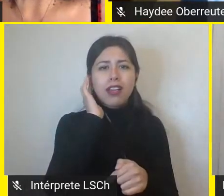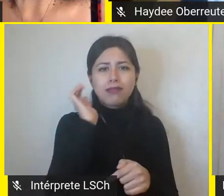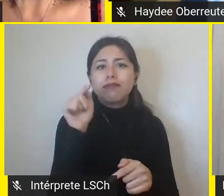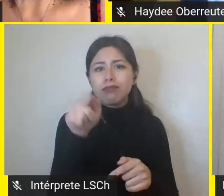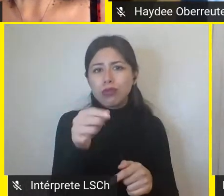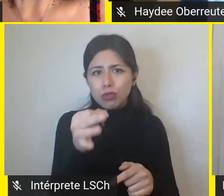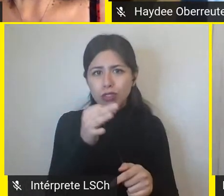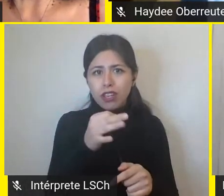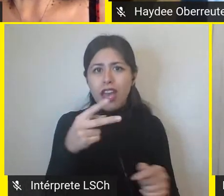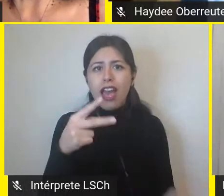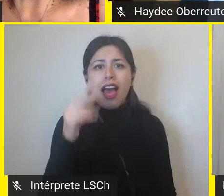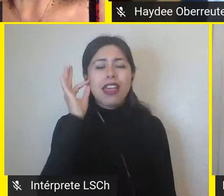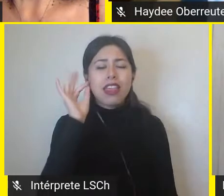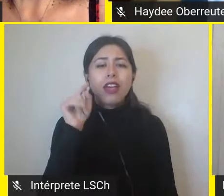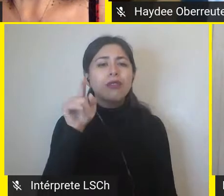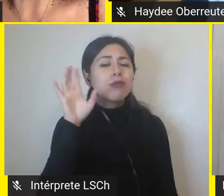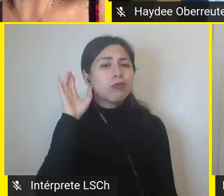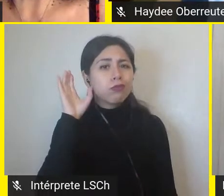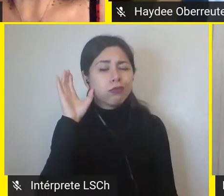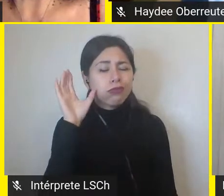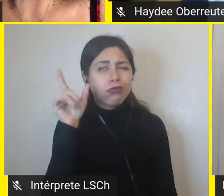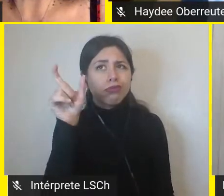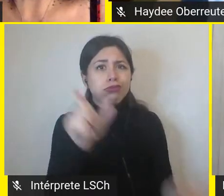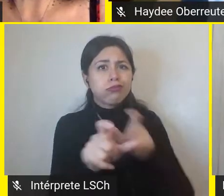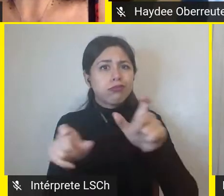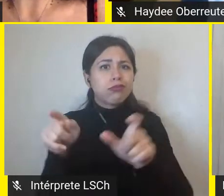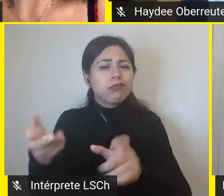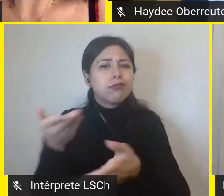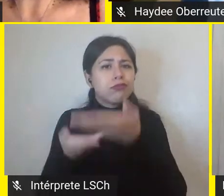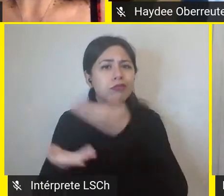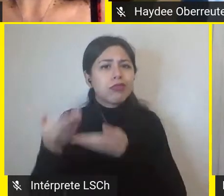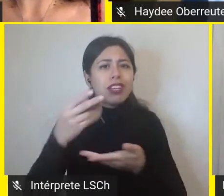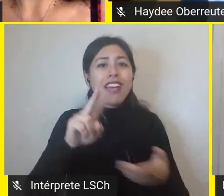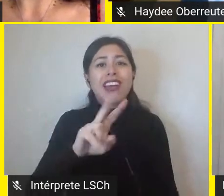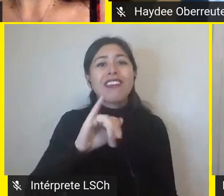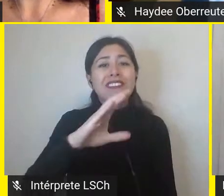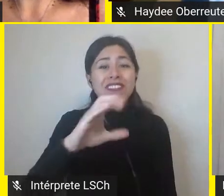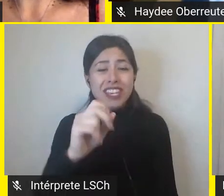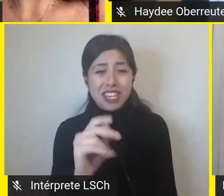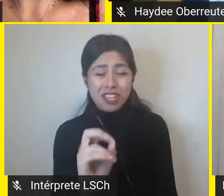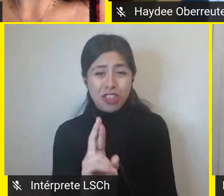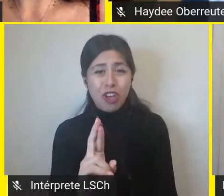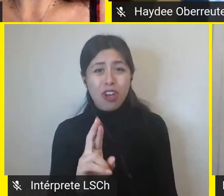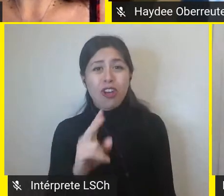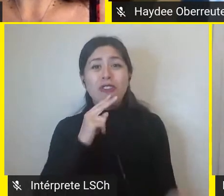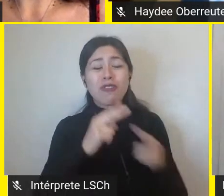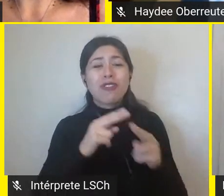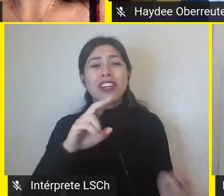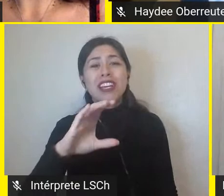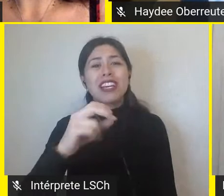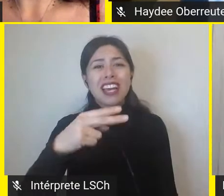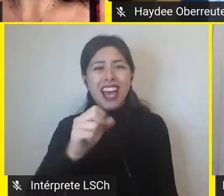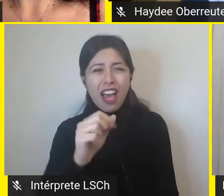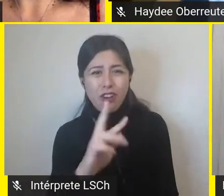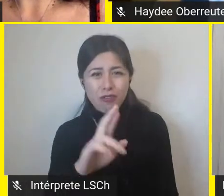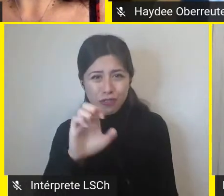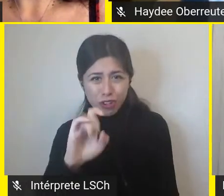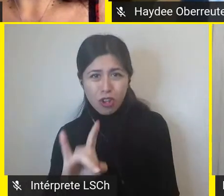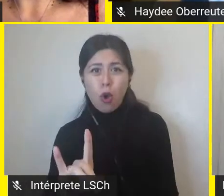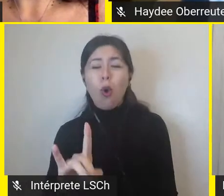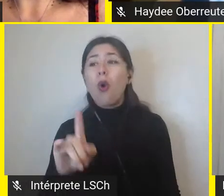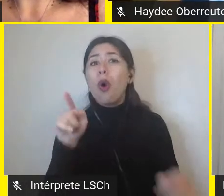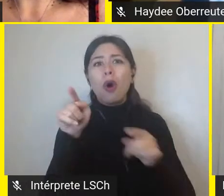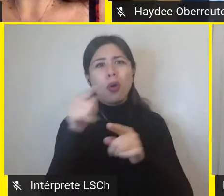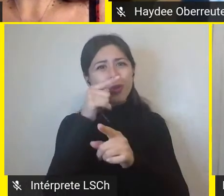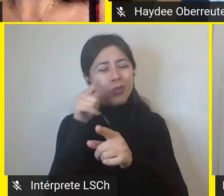tú escuchas hablar al Víctor Chanfro, cuando hablaba a los 14 años como hablaba, tú decías, bueno,